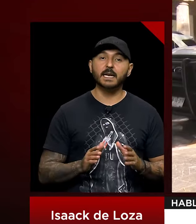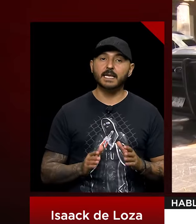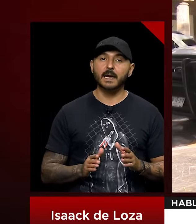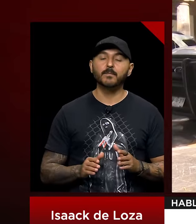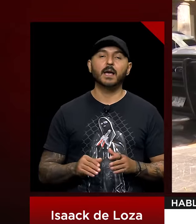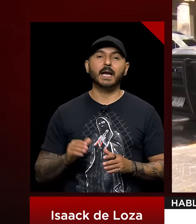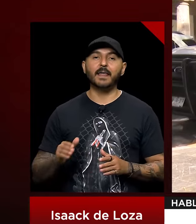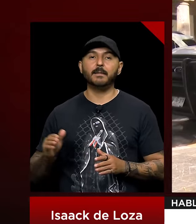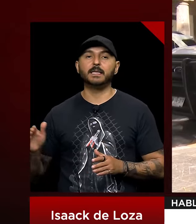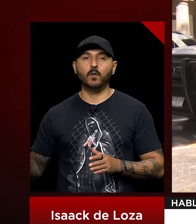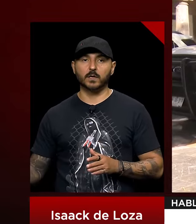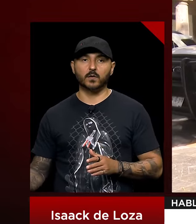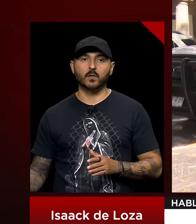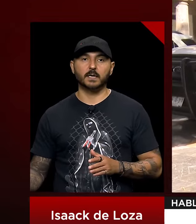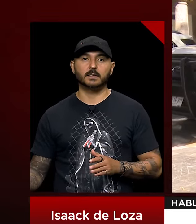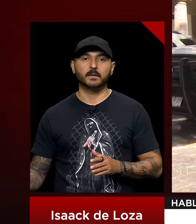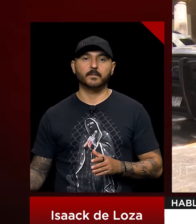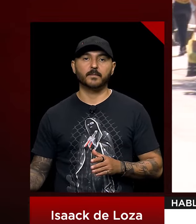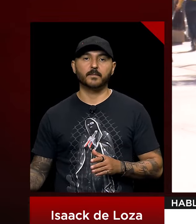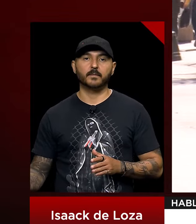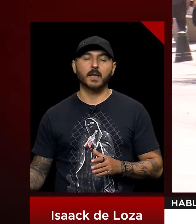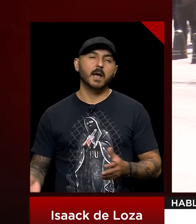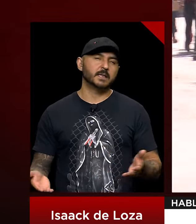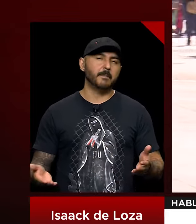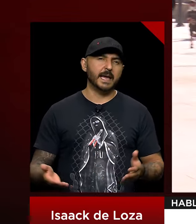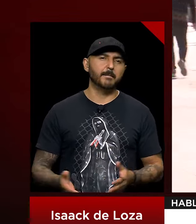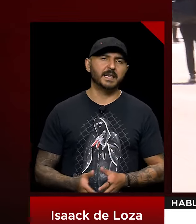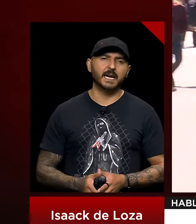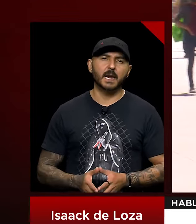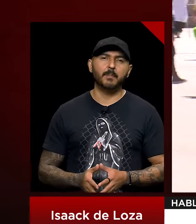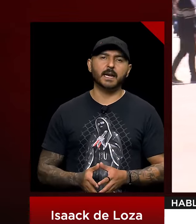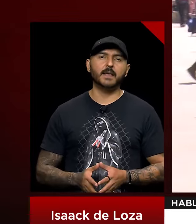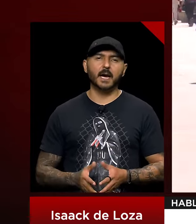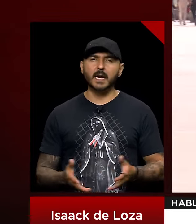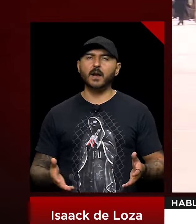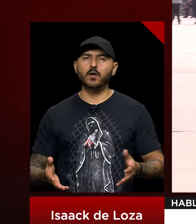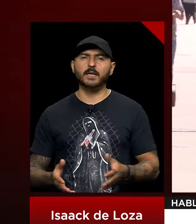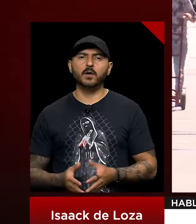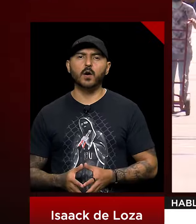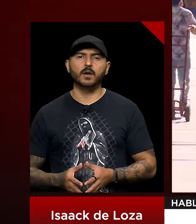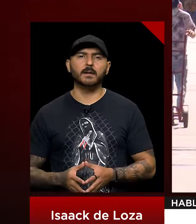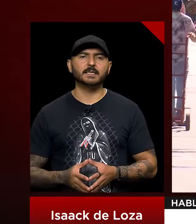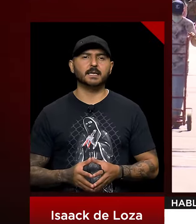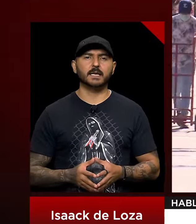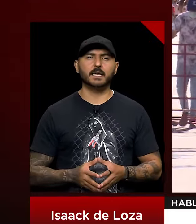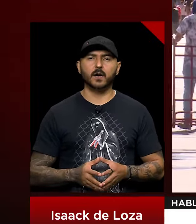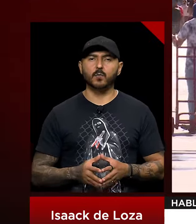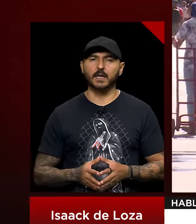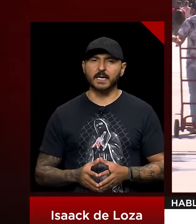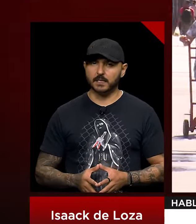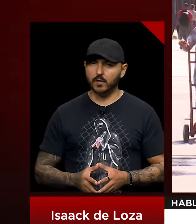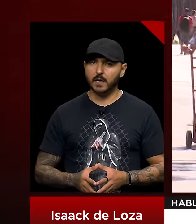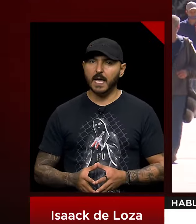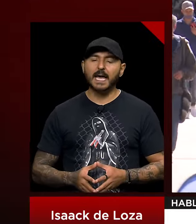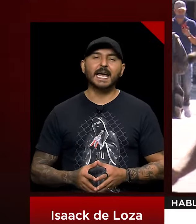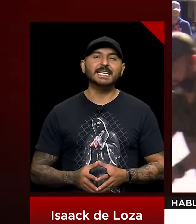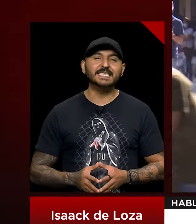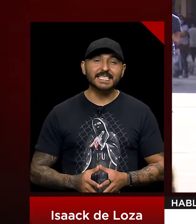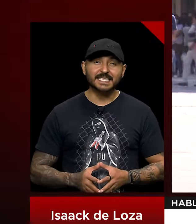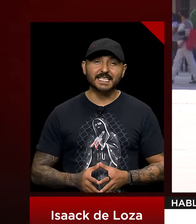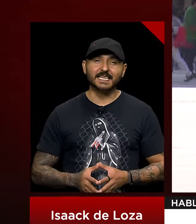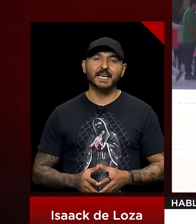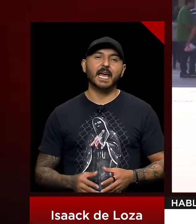siete asesinatos de manera sostenida cada 24 horas. También valdría la pena dejar en el olvido la horrible estrategia de comunicación